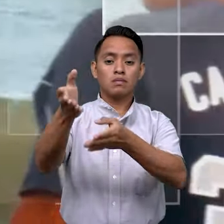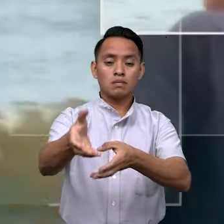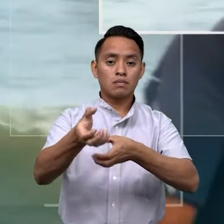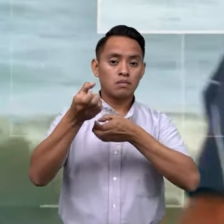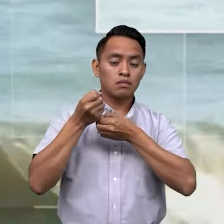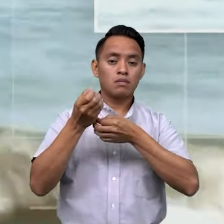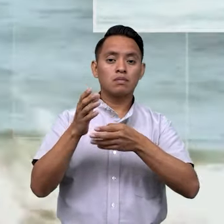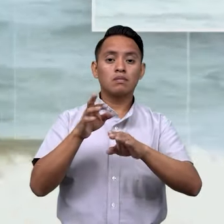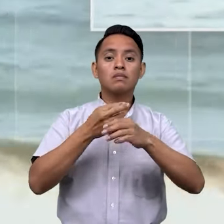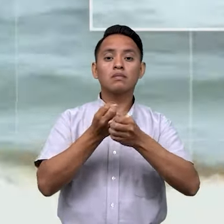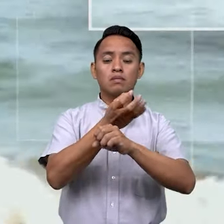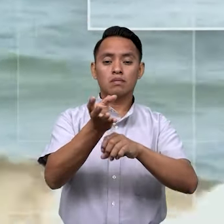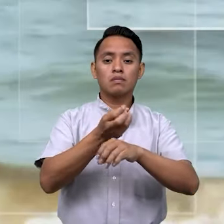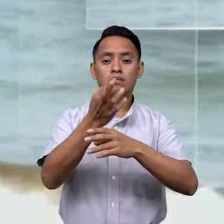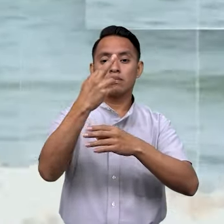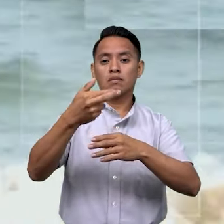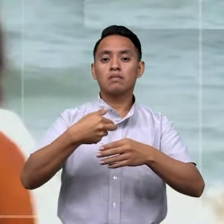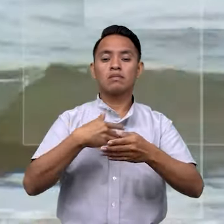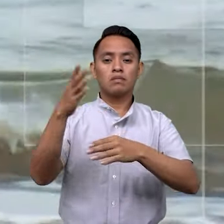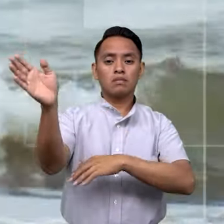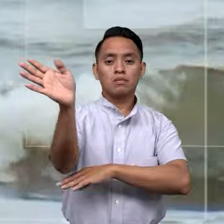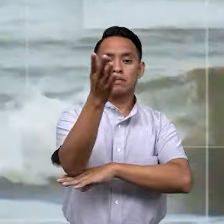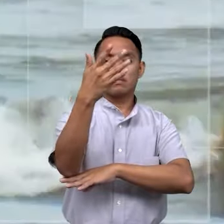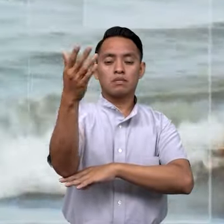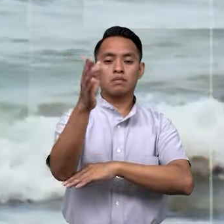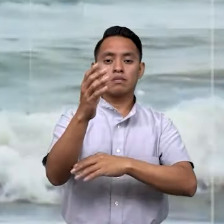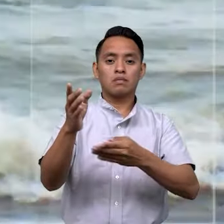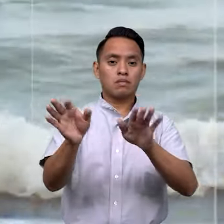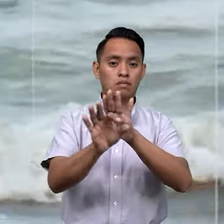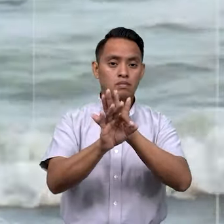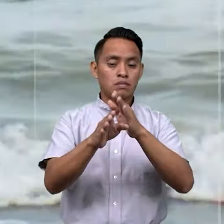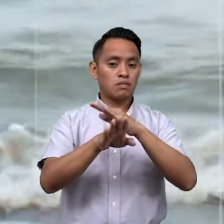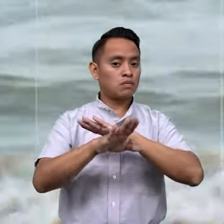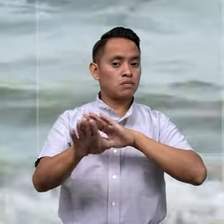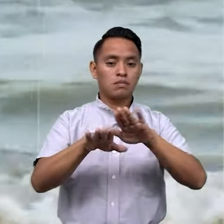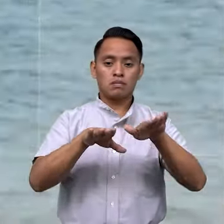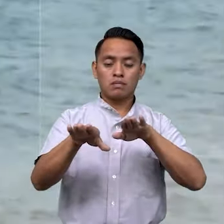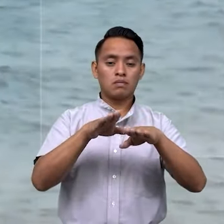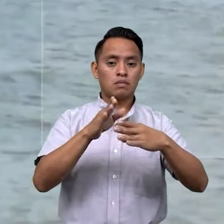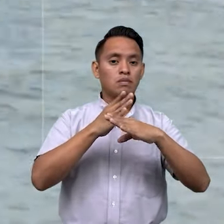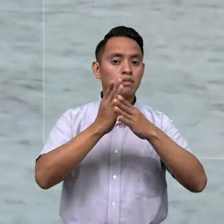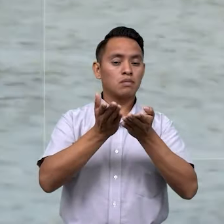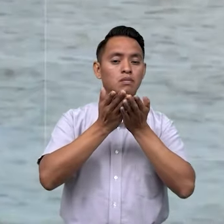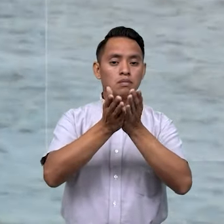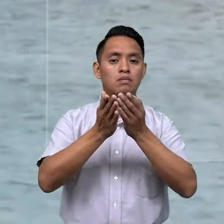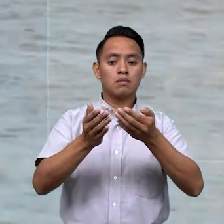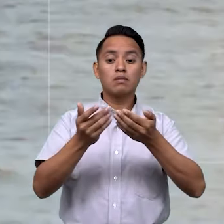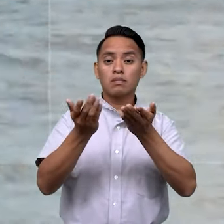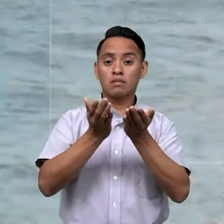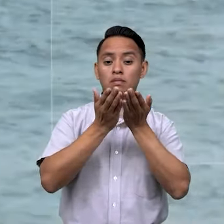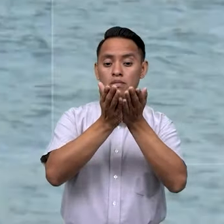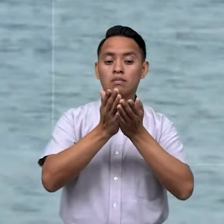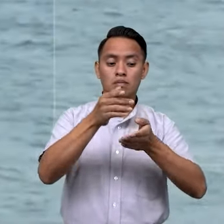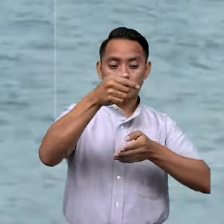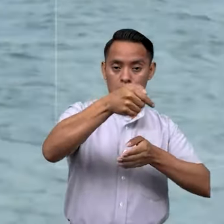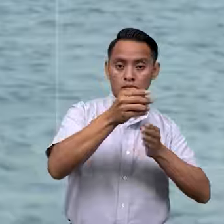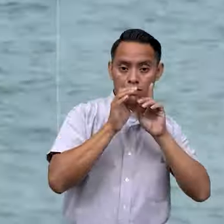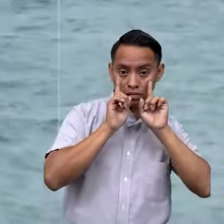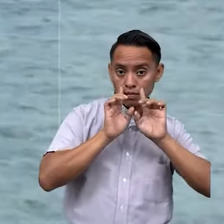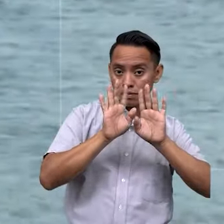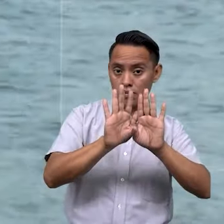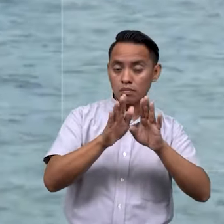las autoridades. Si por razones de fuertes vientos se suspende la navegación, ubiquemos las lanchas en zonas seguras ante